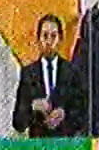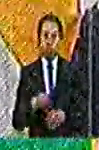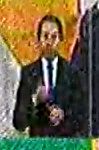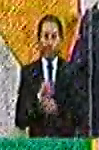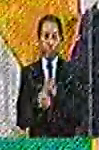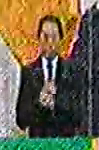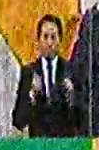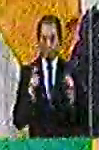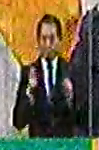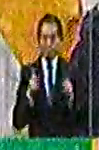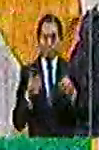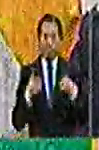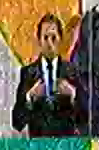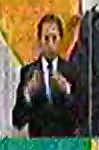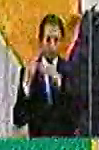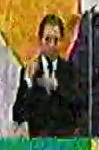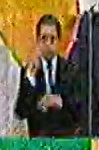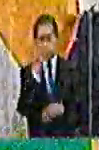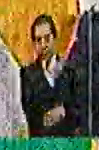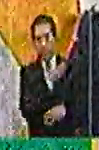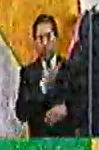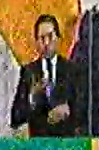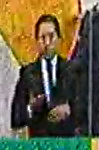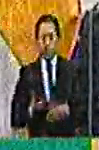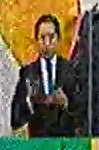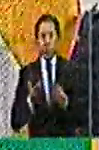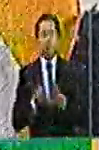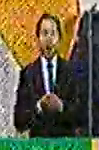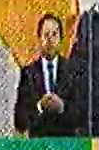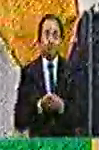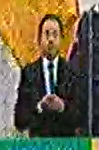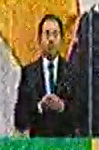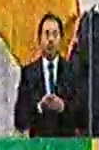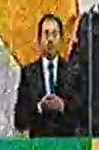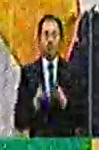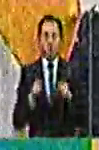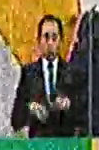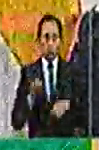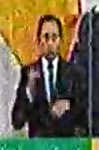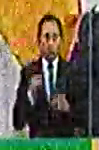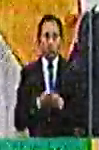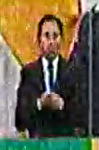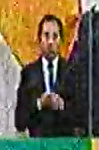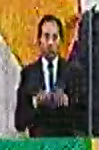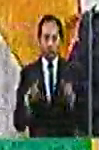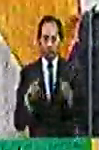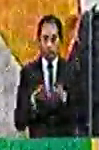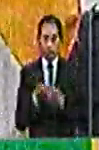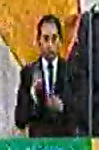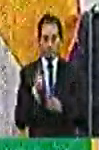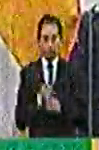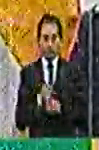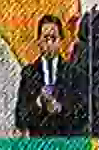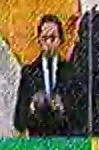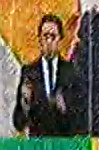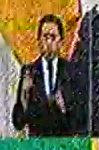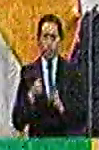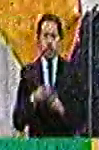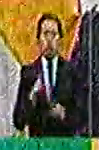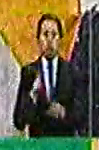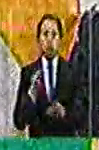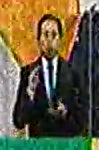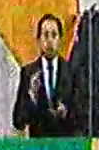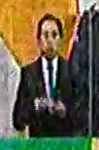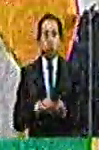Sucre va a ejercer la presidencia del Estado boliviano, ya formado, hasta